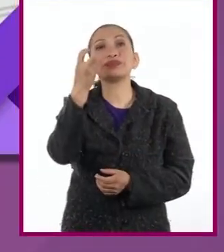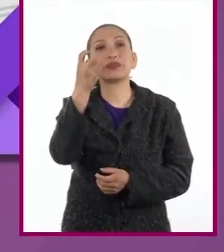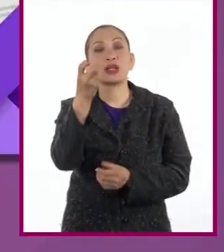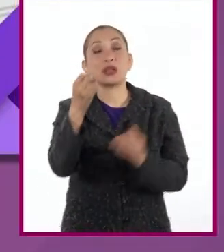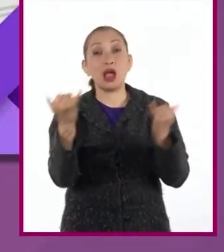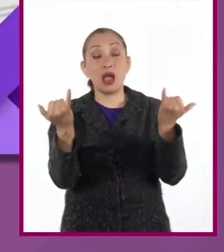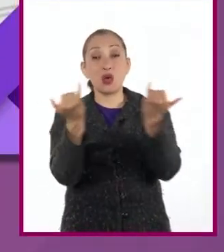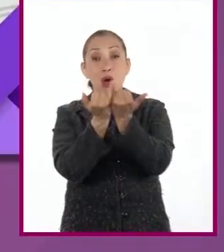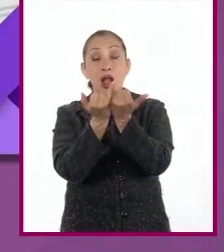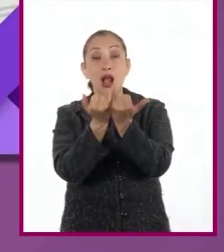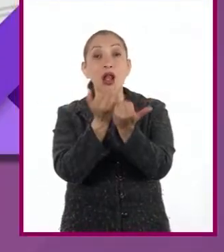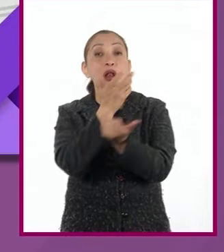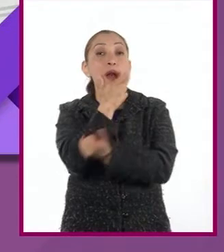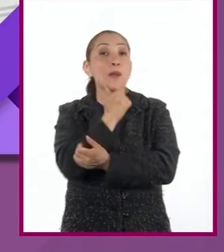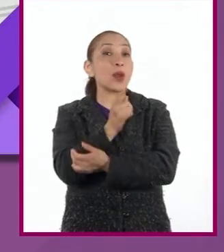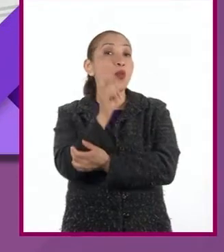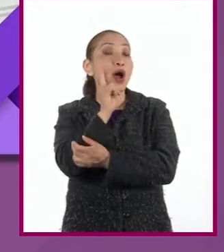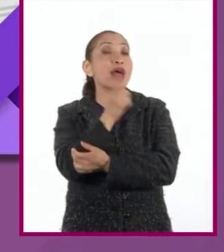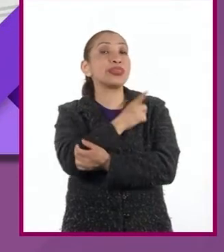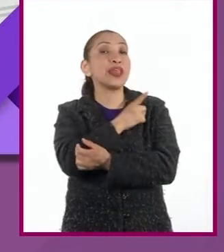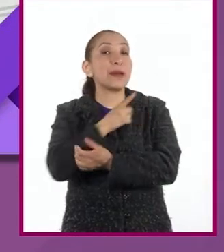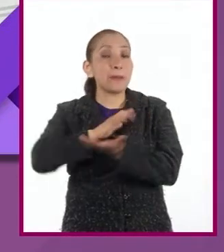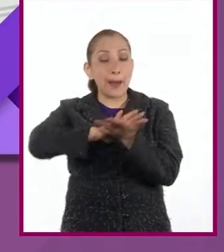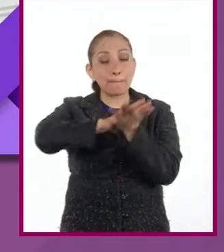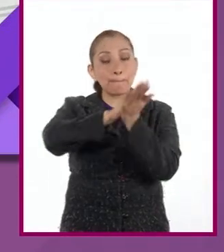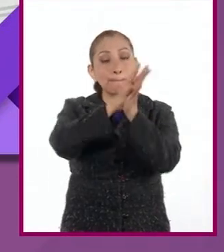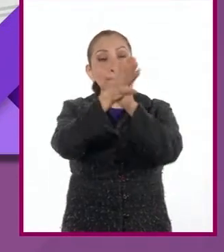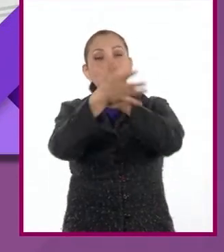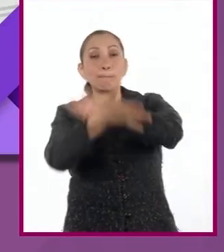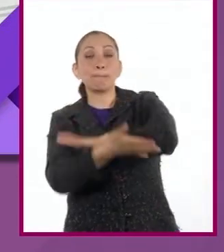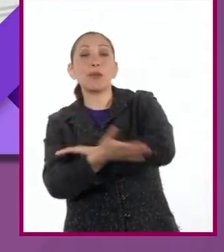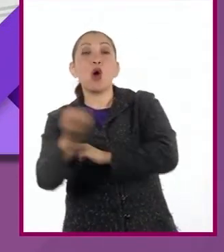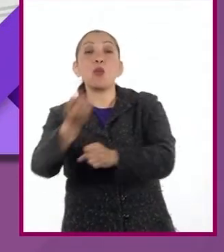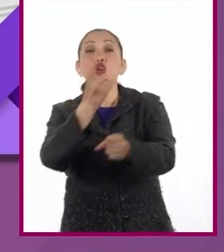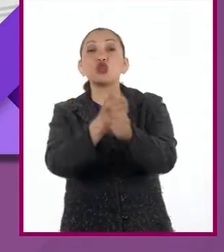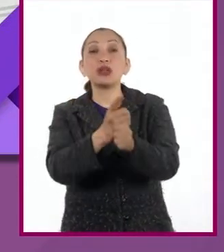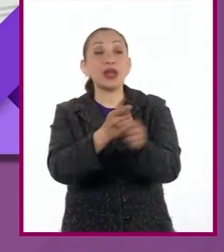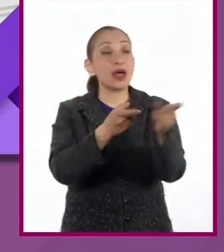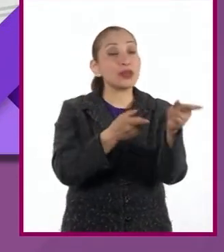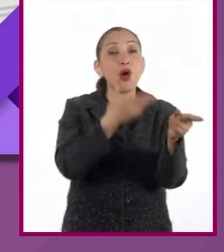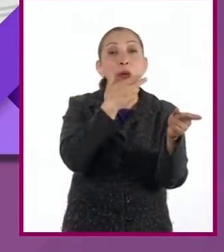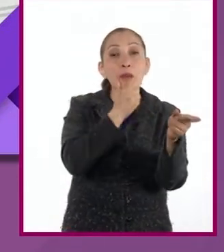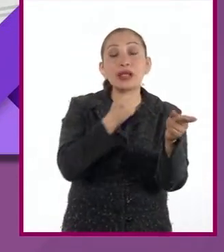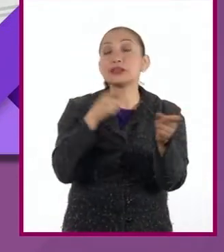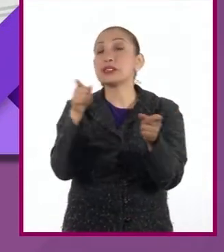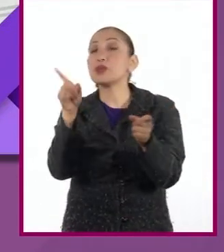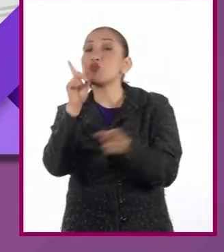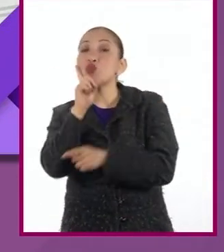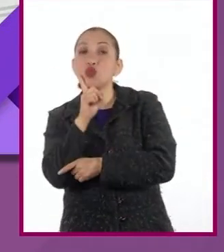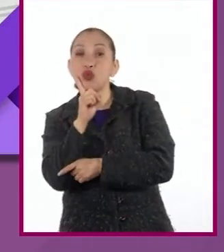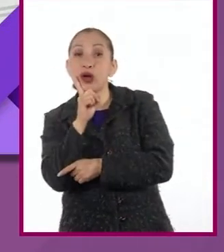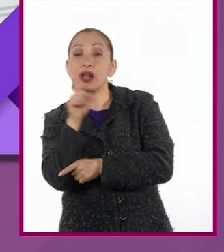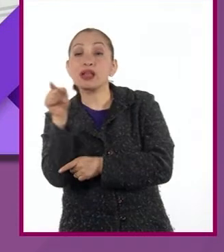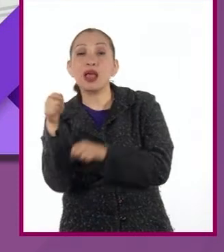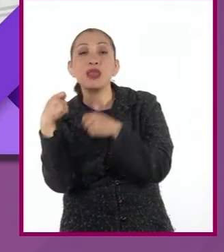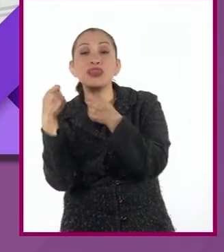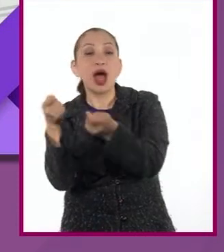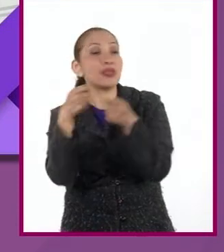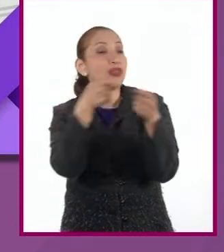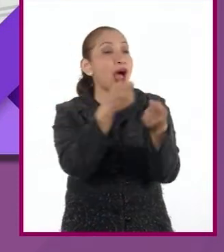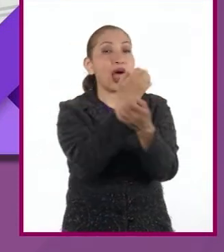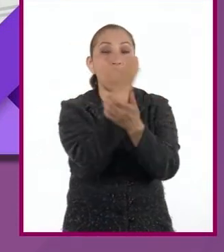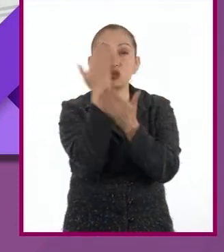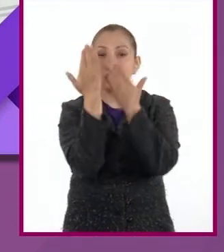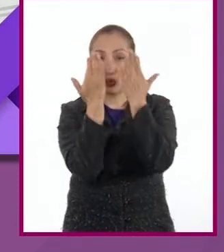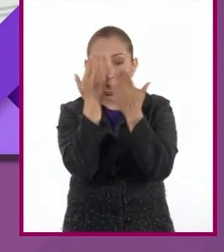la igualdad de género debe traducirse en oportunidades tanto para mujeres como para hombres que garanticen el derecho a la